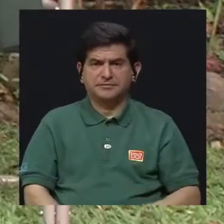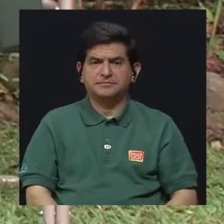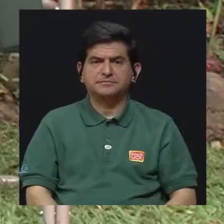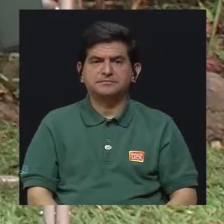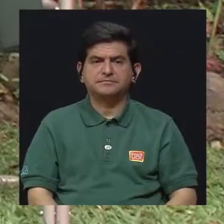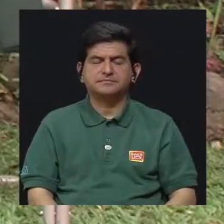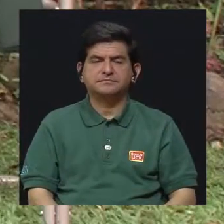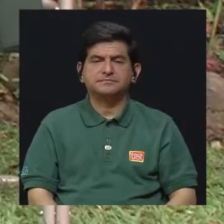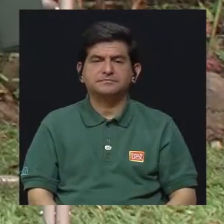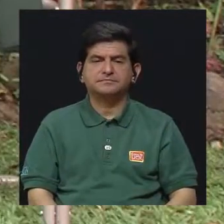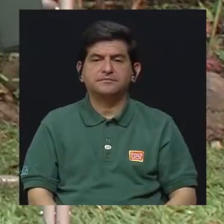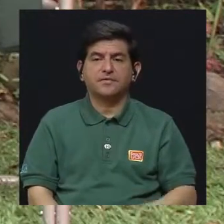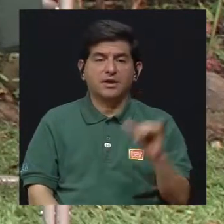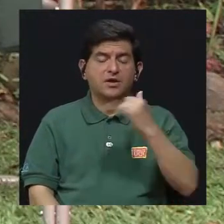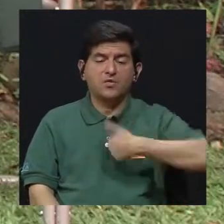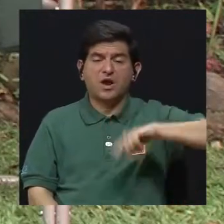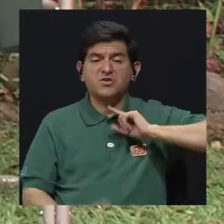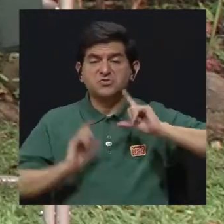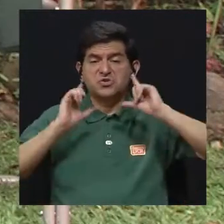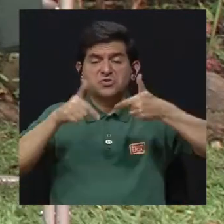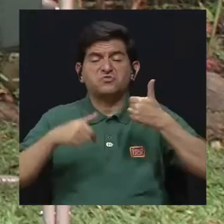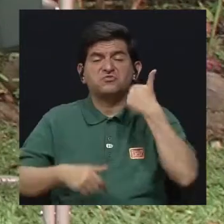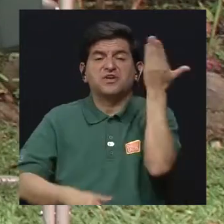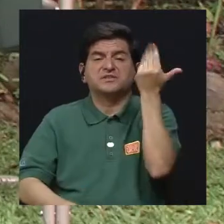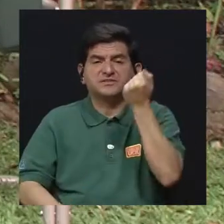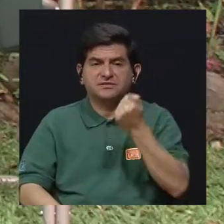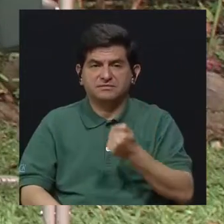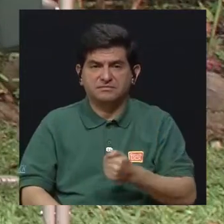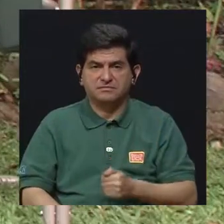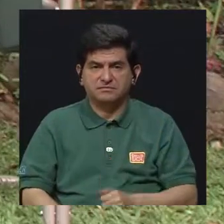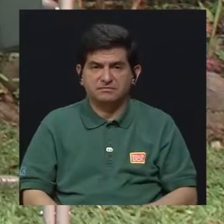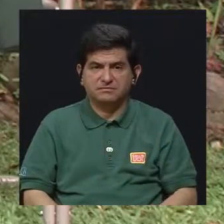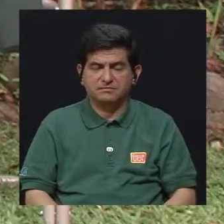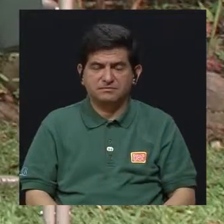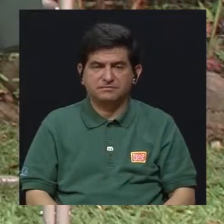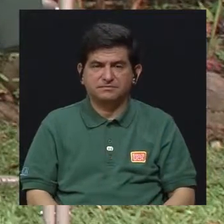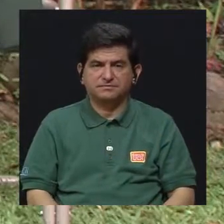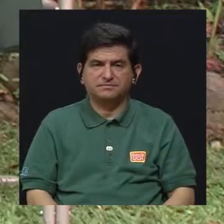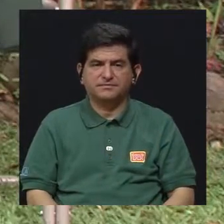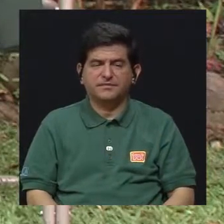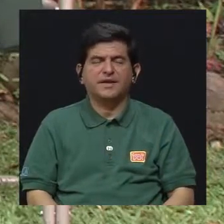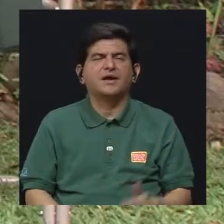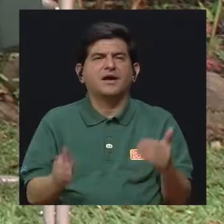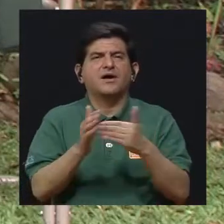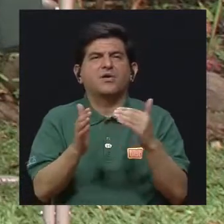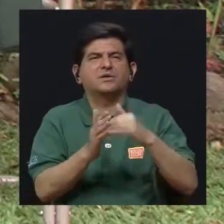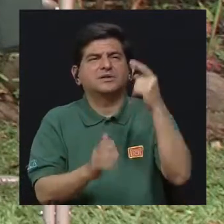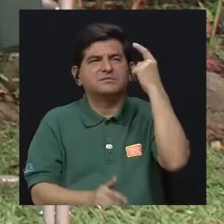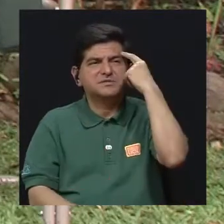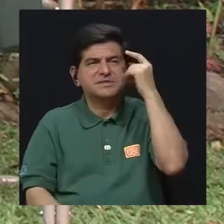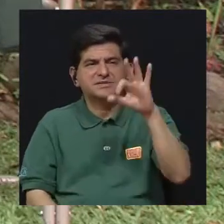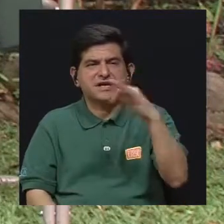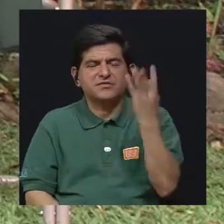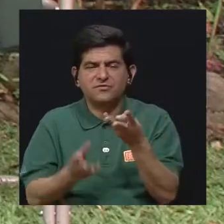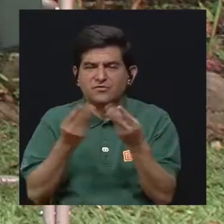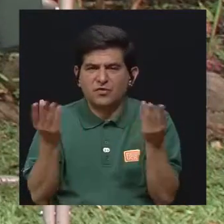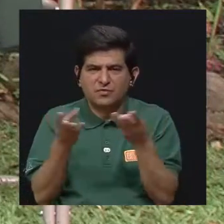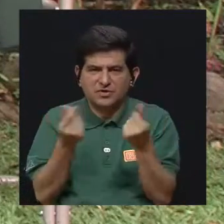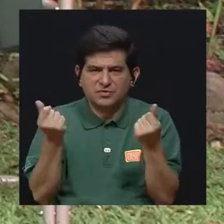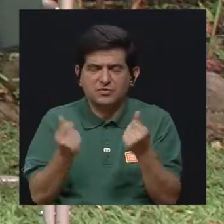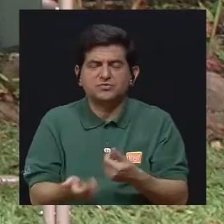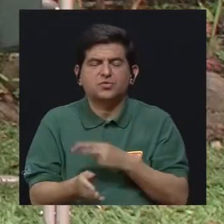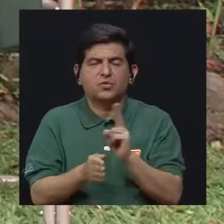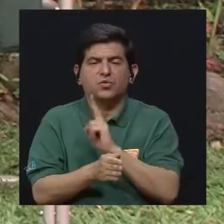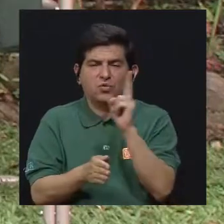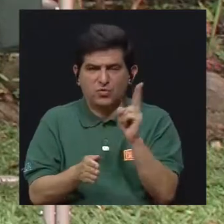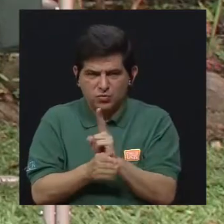y para que lo desechemos tan uh-huh. fácilmente. repensar esas formas de producción y